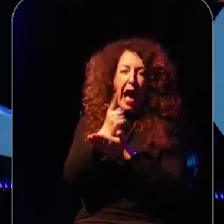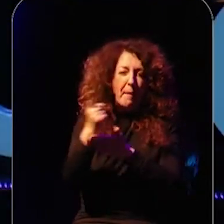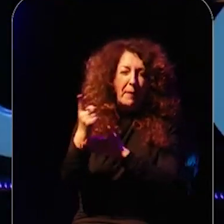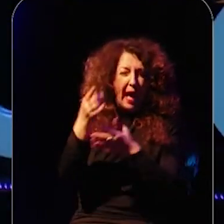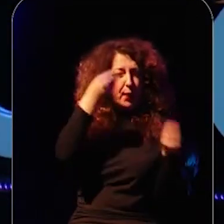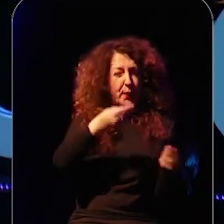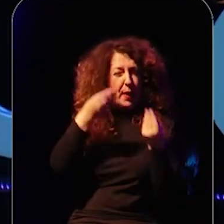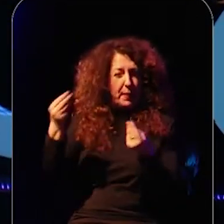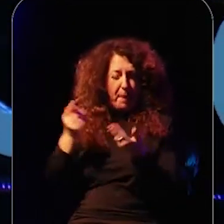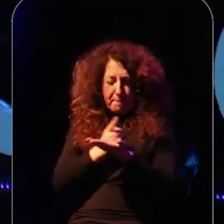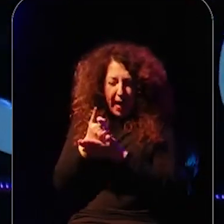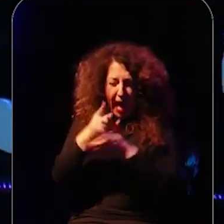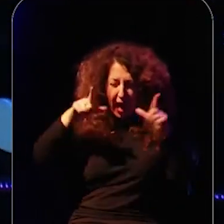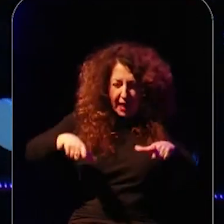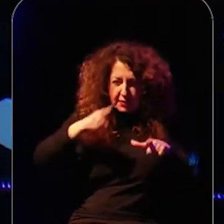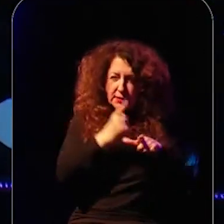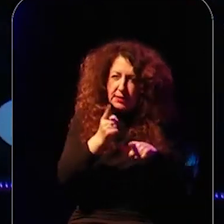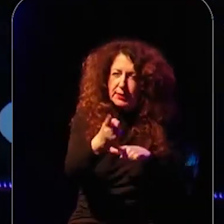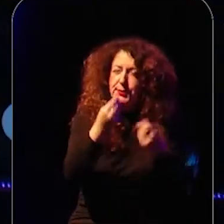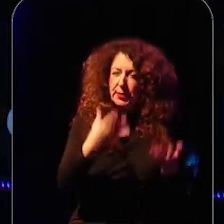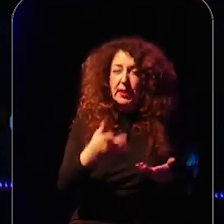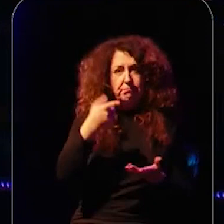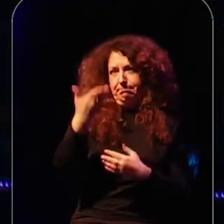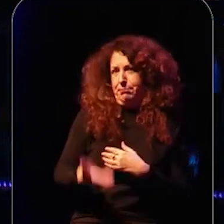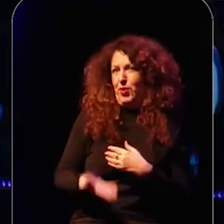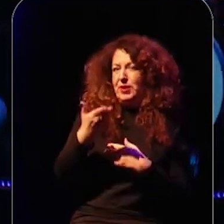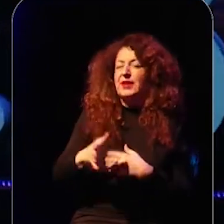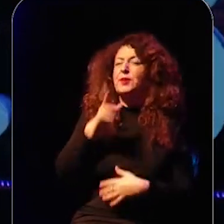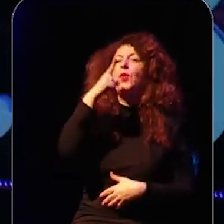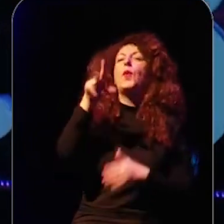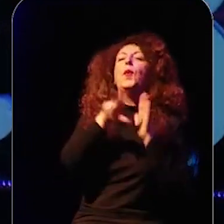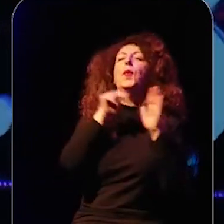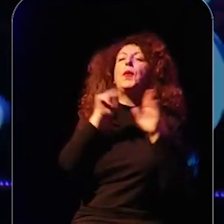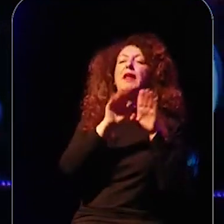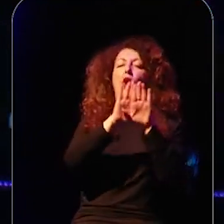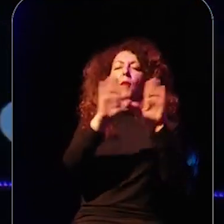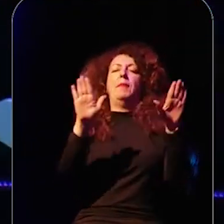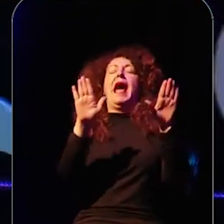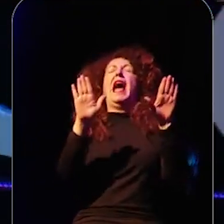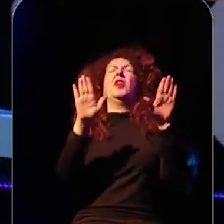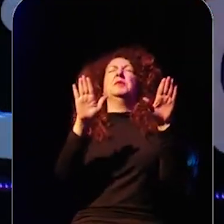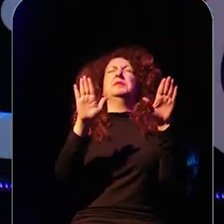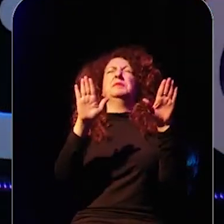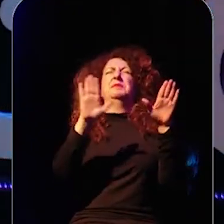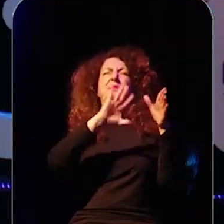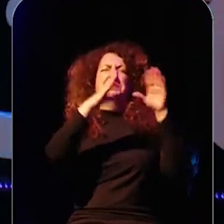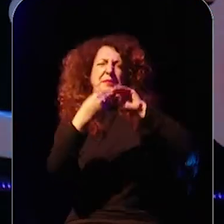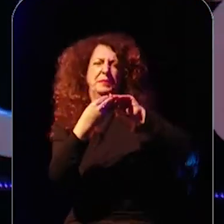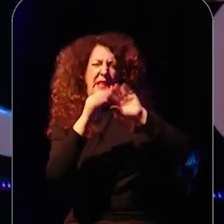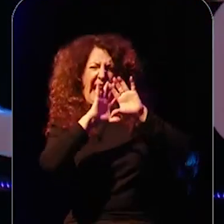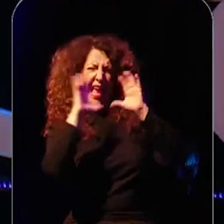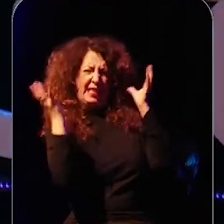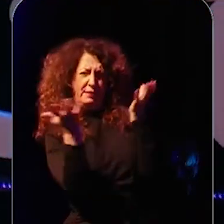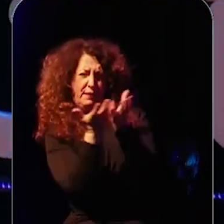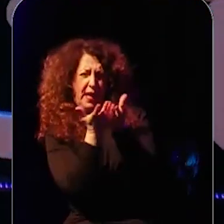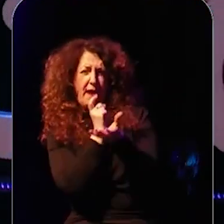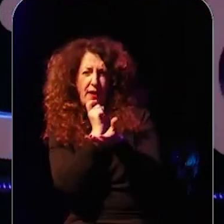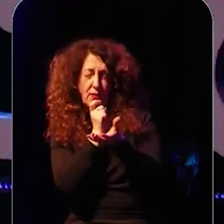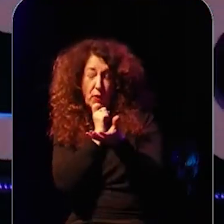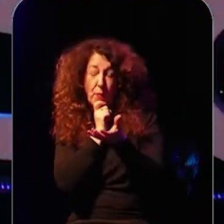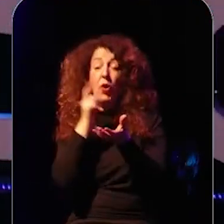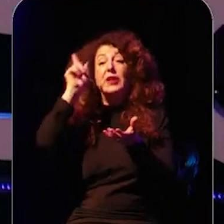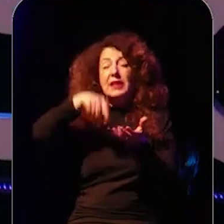caso porque no solo hablamos de que un vídeo en planos se traslade a una esfera, sino que al final cuando se fabrica